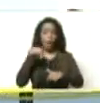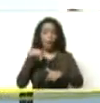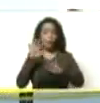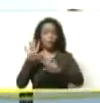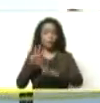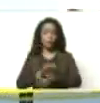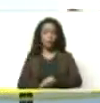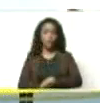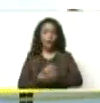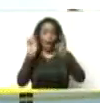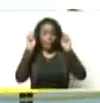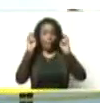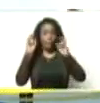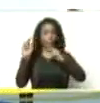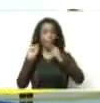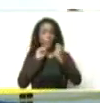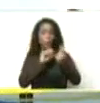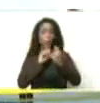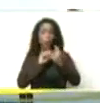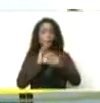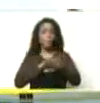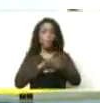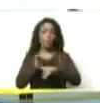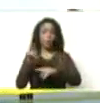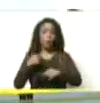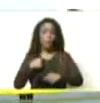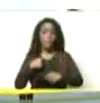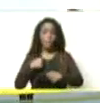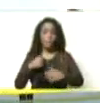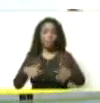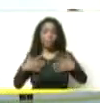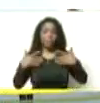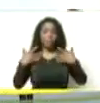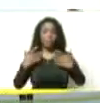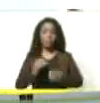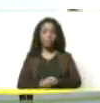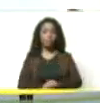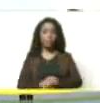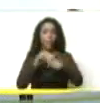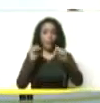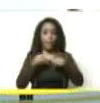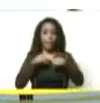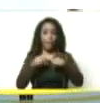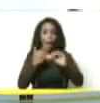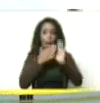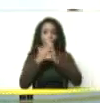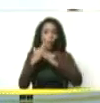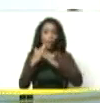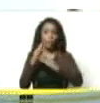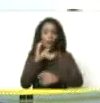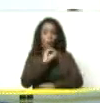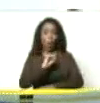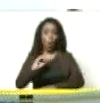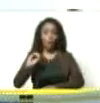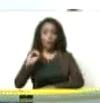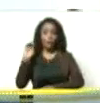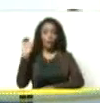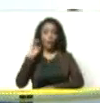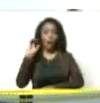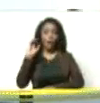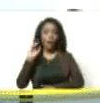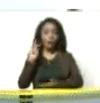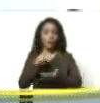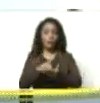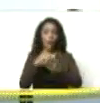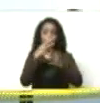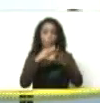en fase de combate por eso me alegra mucho que aquí a esta comunidad del oeste de caracas lleguen los productos de la